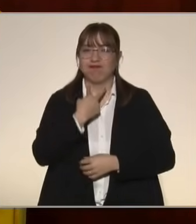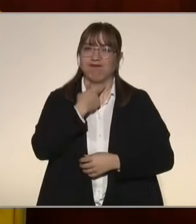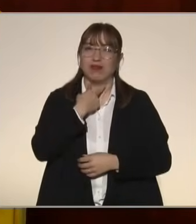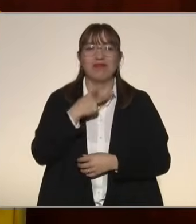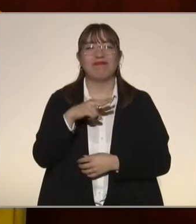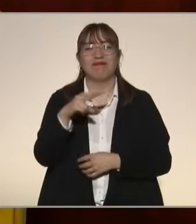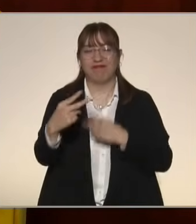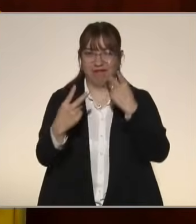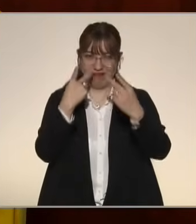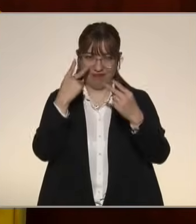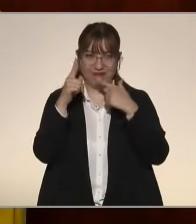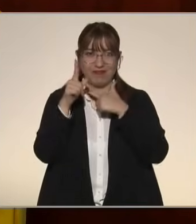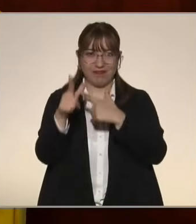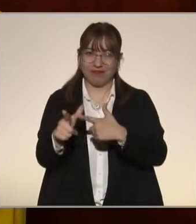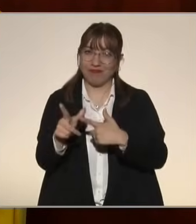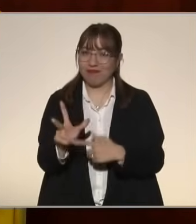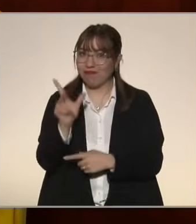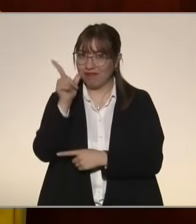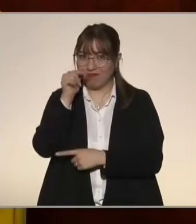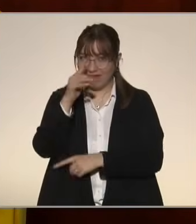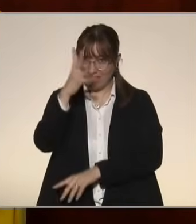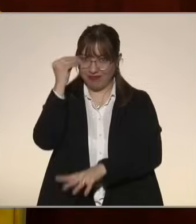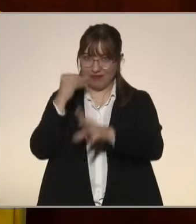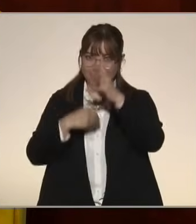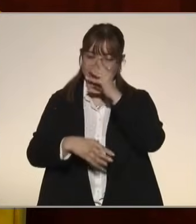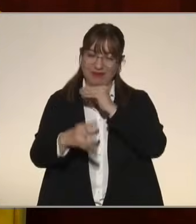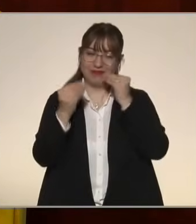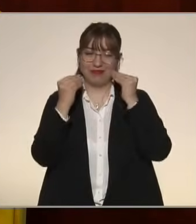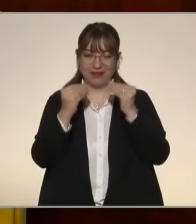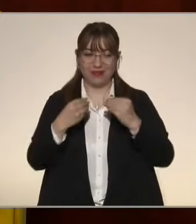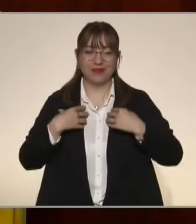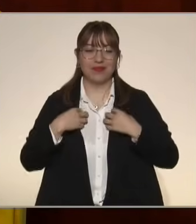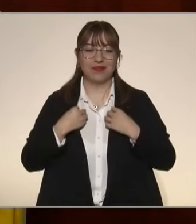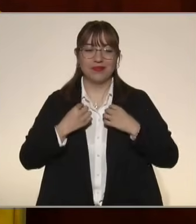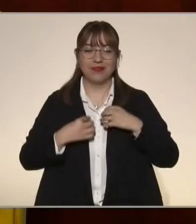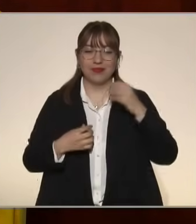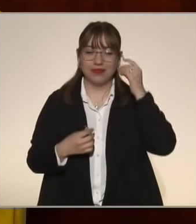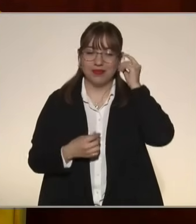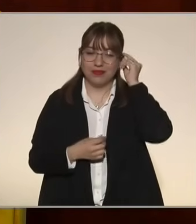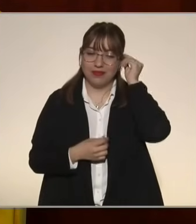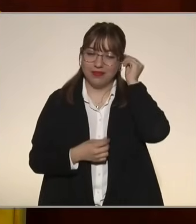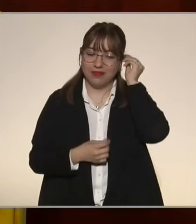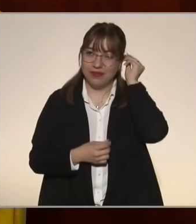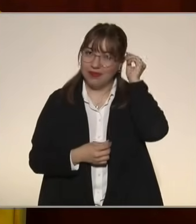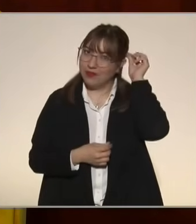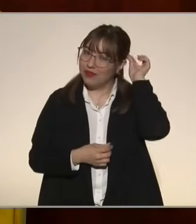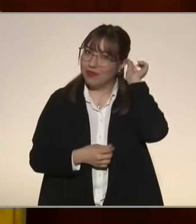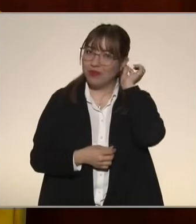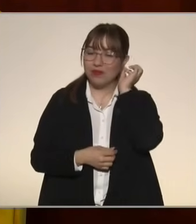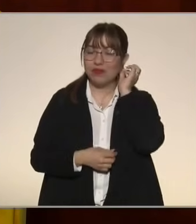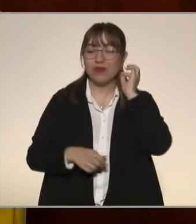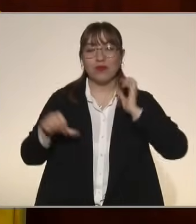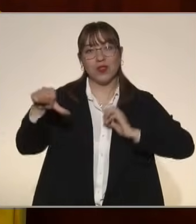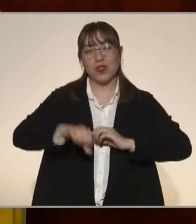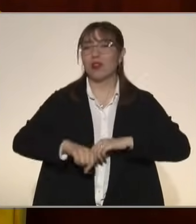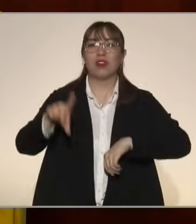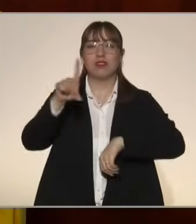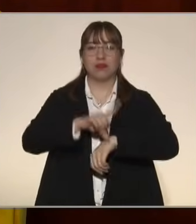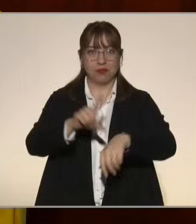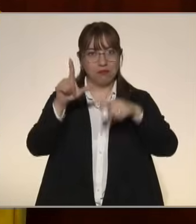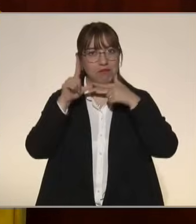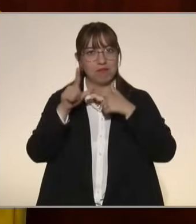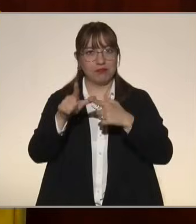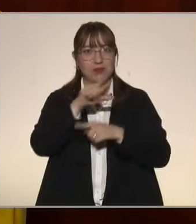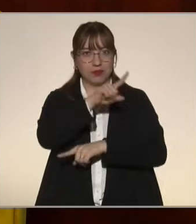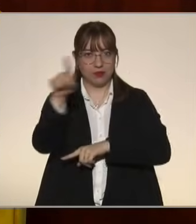se despeguen porque vamos a aprender muchísimo. Y en nuestro tema de hoy, emociones y fiestas de fin de año, seguimos con sus